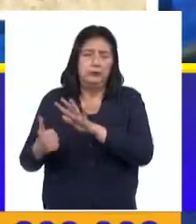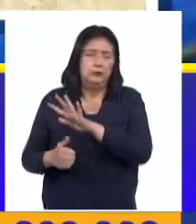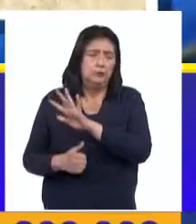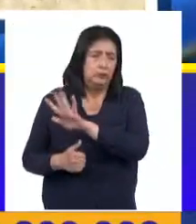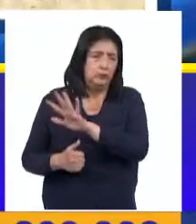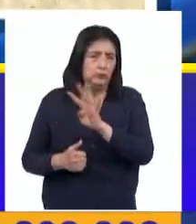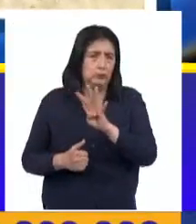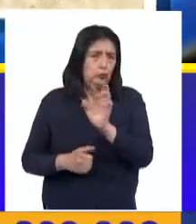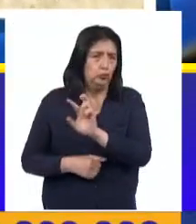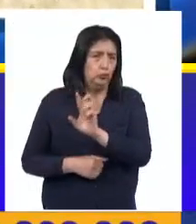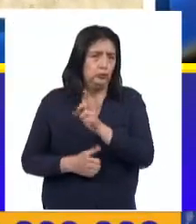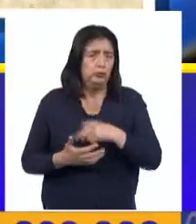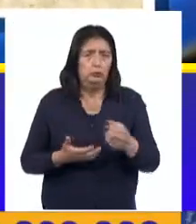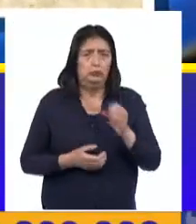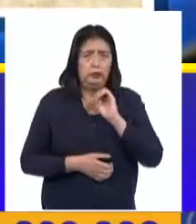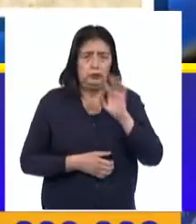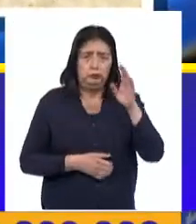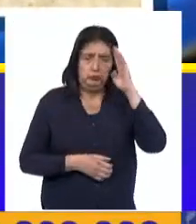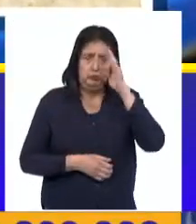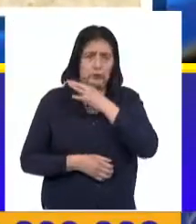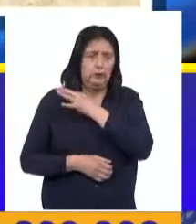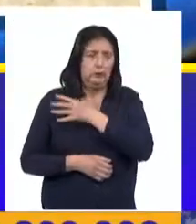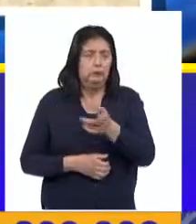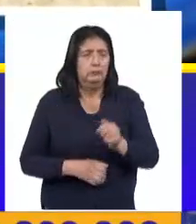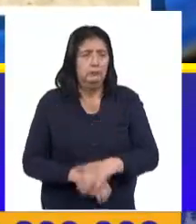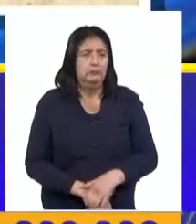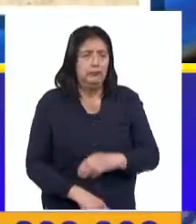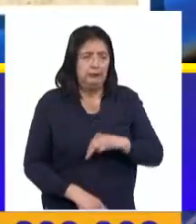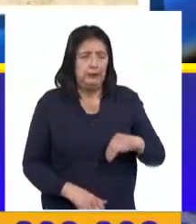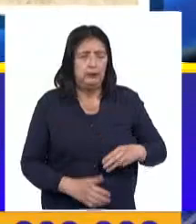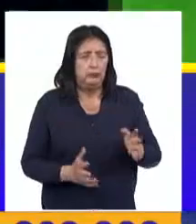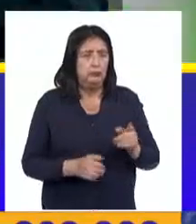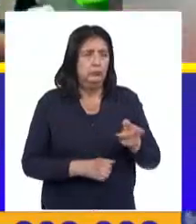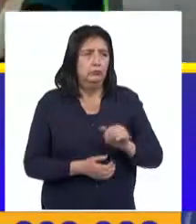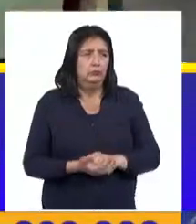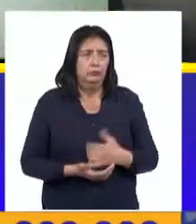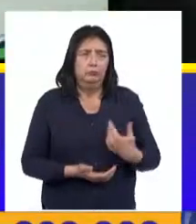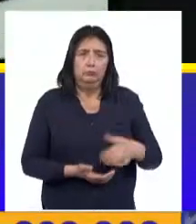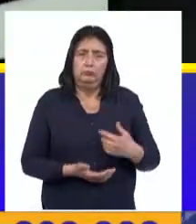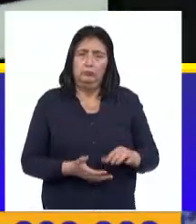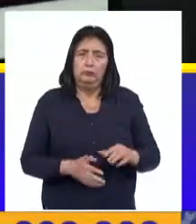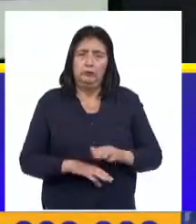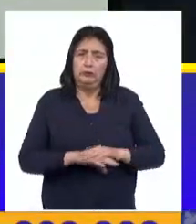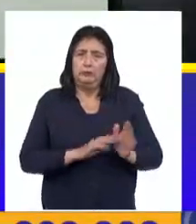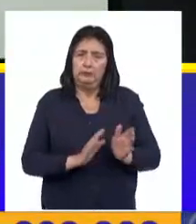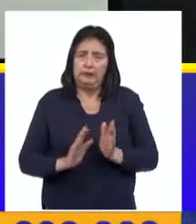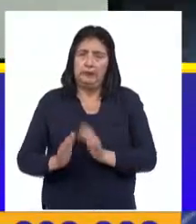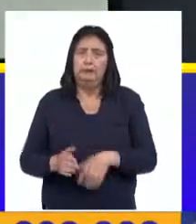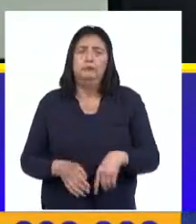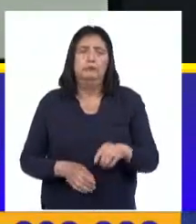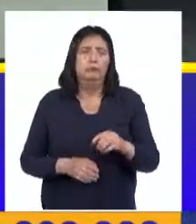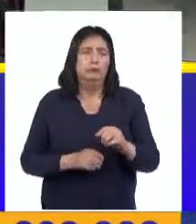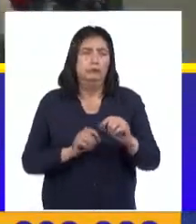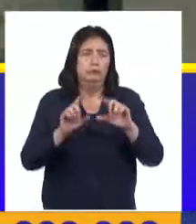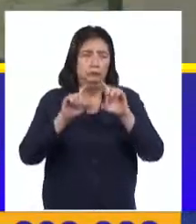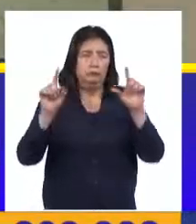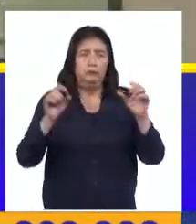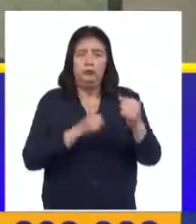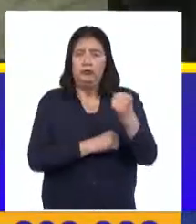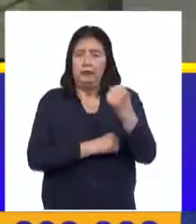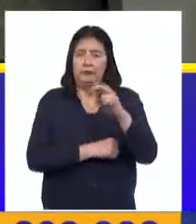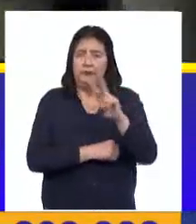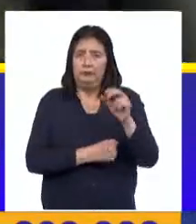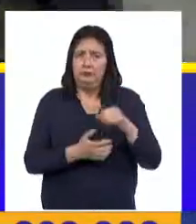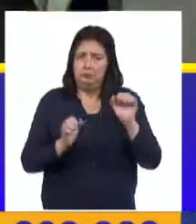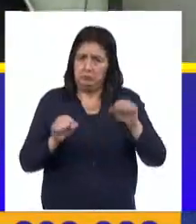1.654 dólares, lo que ha dicho el general Rodríguez. Hay una estrategia. Fortaleza 2020 tiene una facilidad, que es la